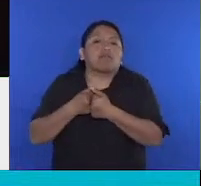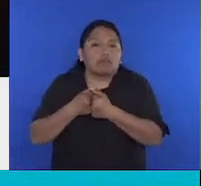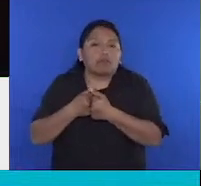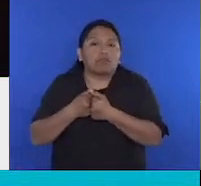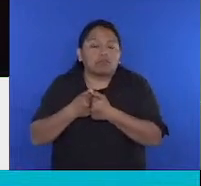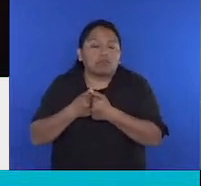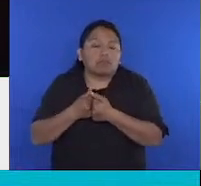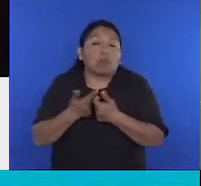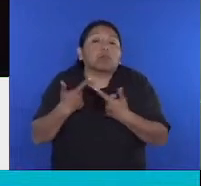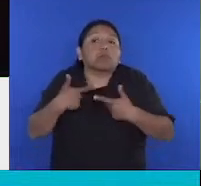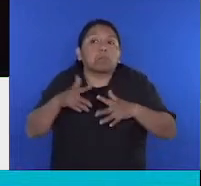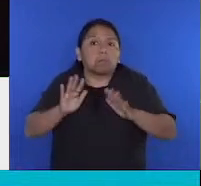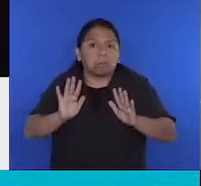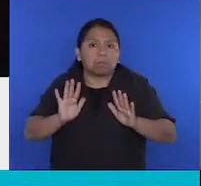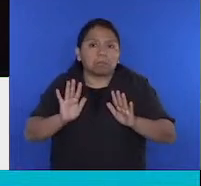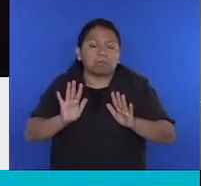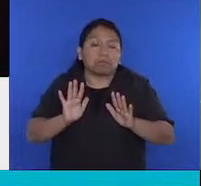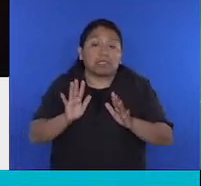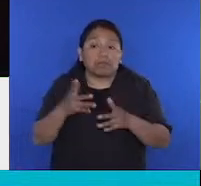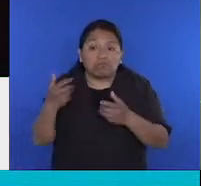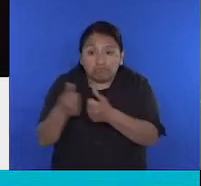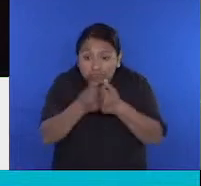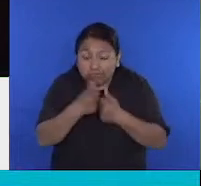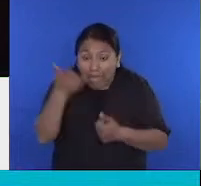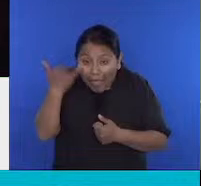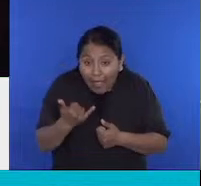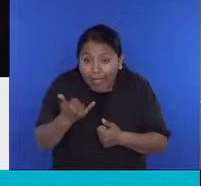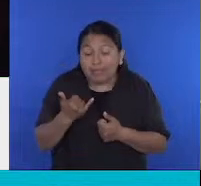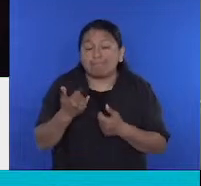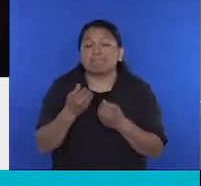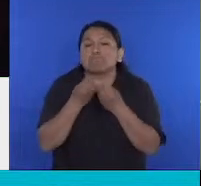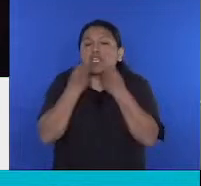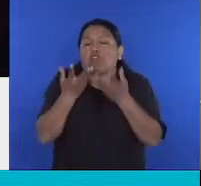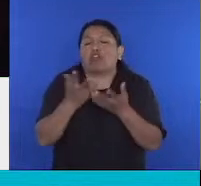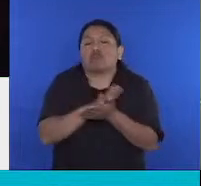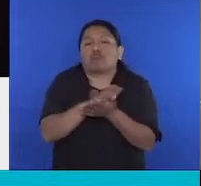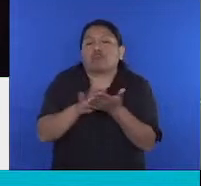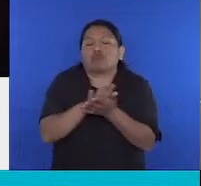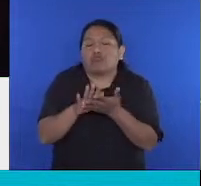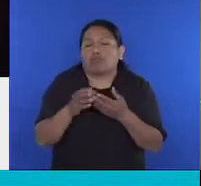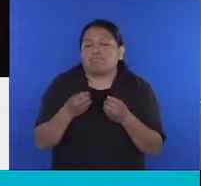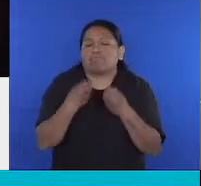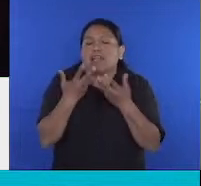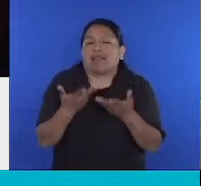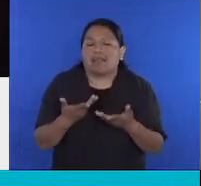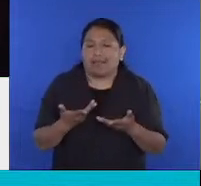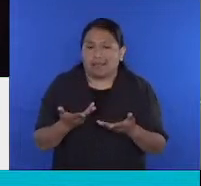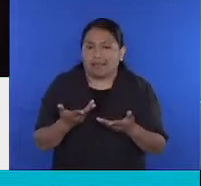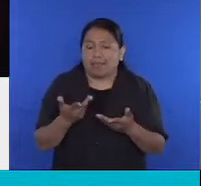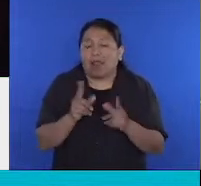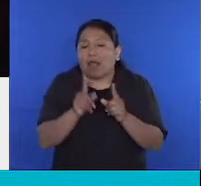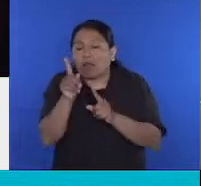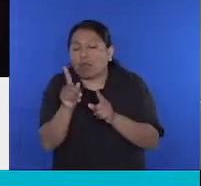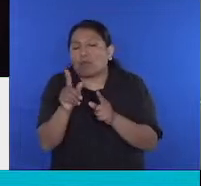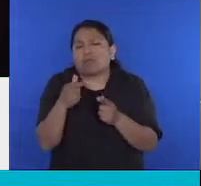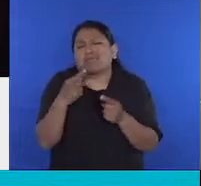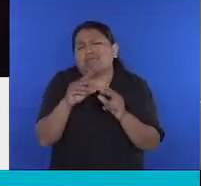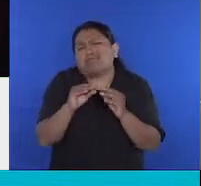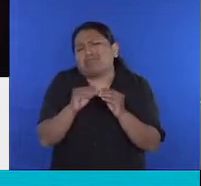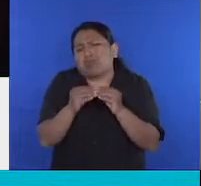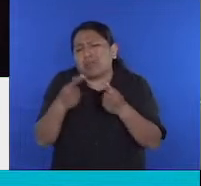lo logramos, tratar de generar soluciones para algunos de los tantos problemas que tiene la provincia de Buenos